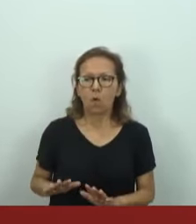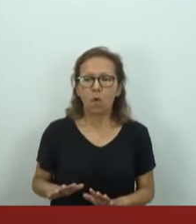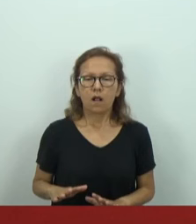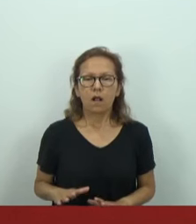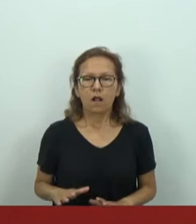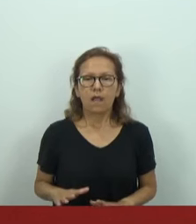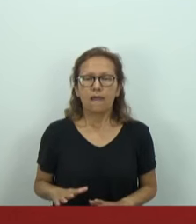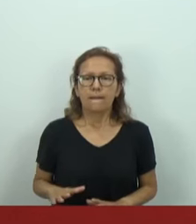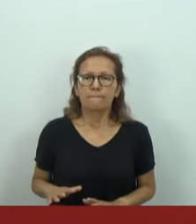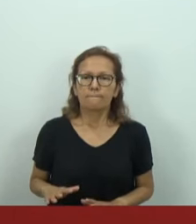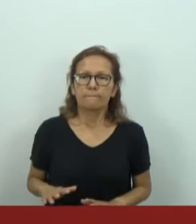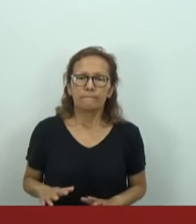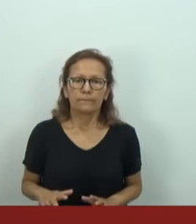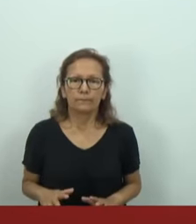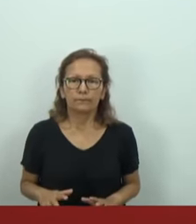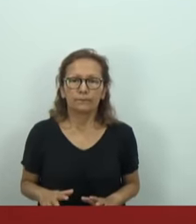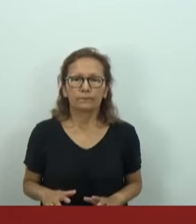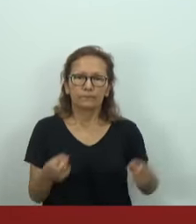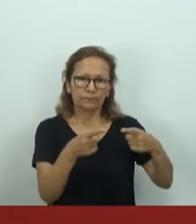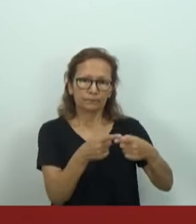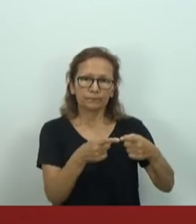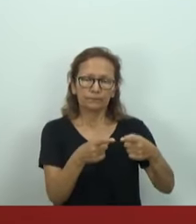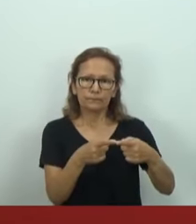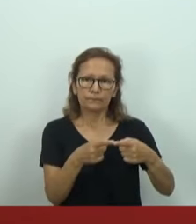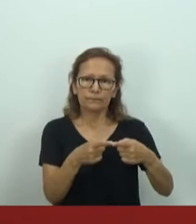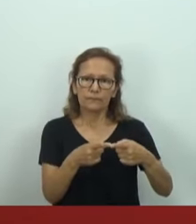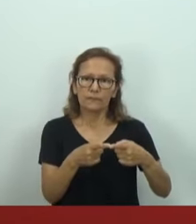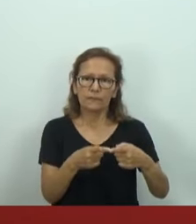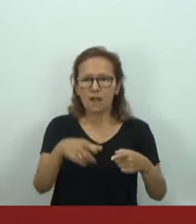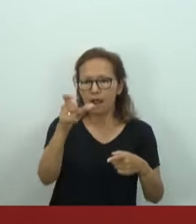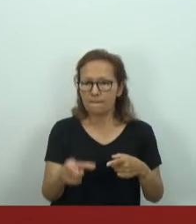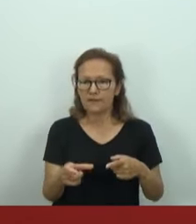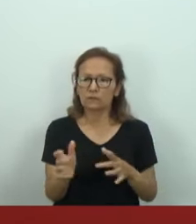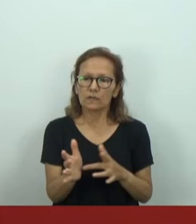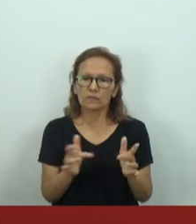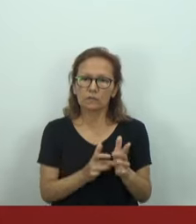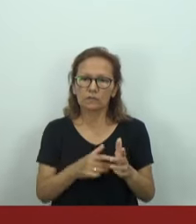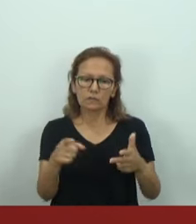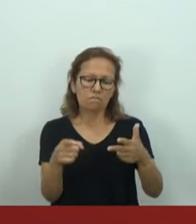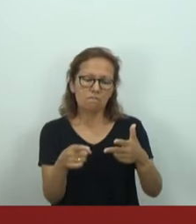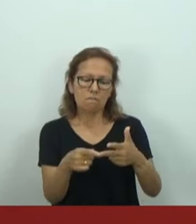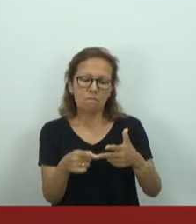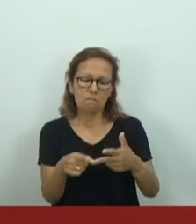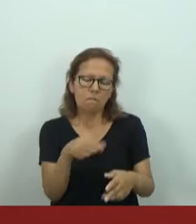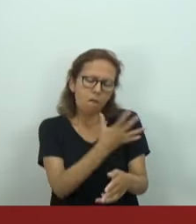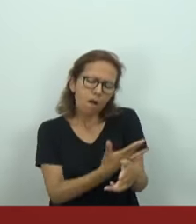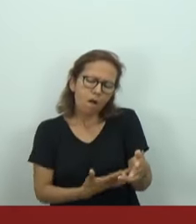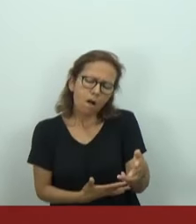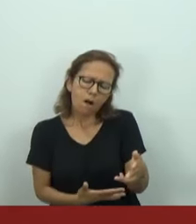Jesucristo, es la sangre de Jesucristo y es el espíritu de su